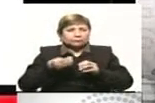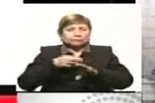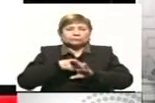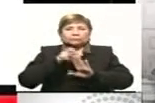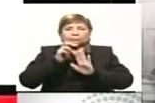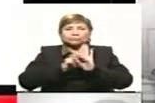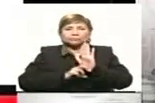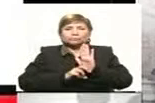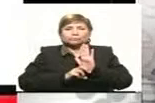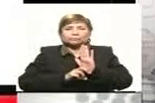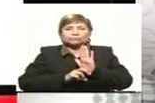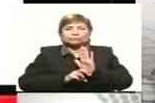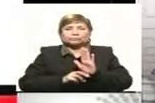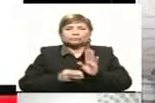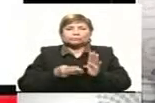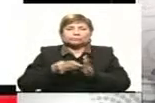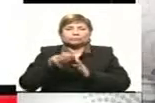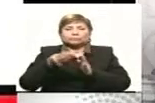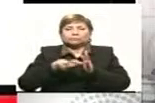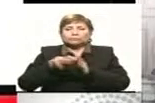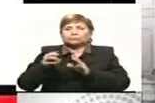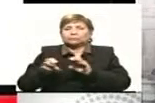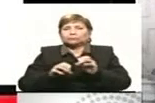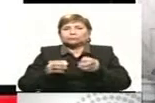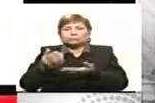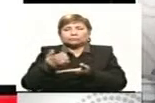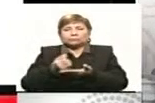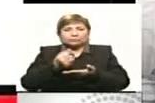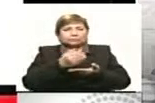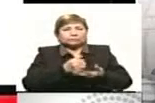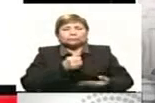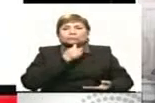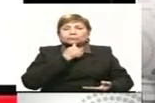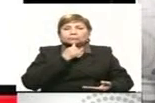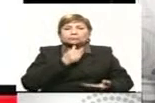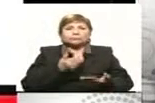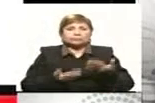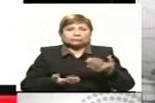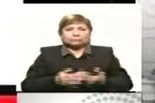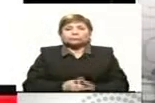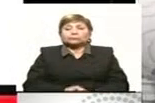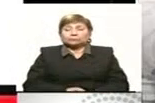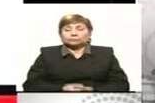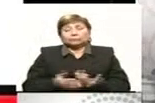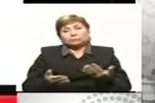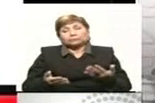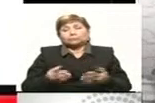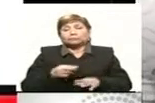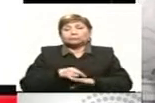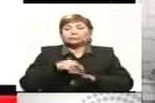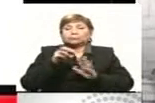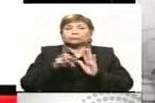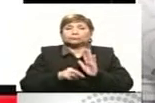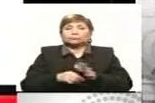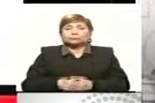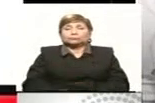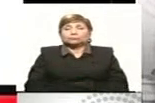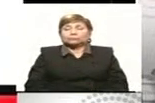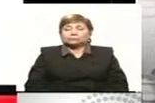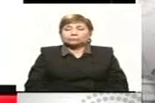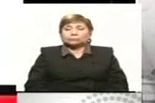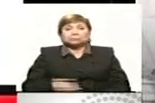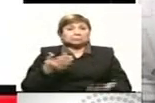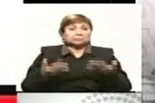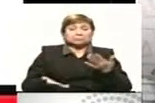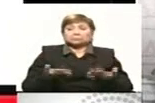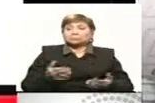proyectos y buscar los mecanismos para tratar de jalar la inversión privada, ¿no? Para esos proyectos. Tal